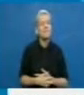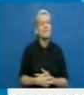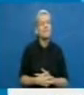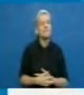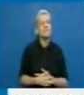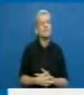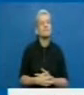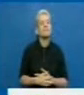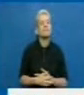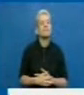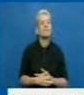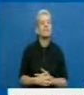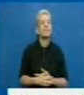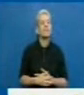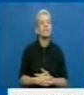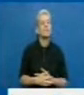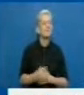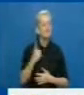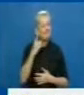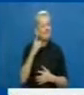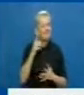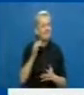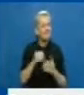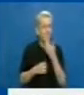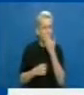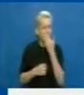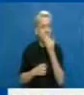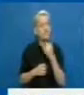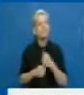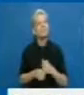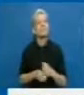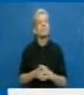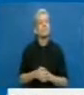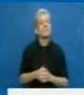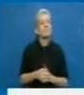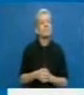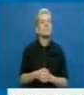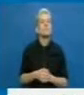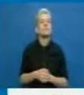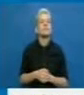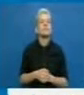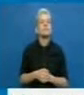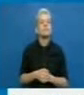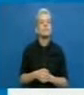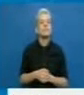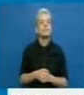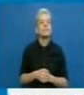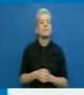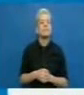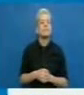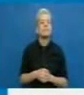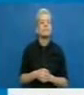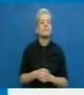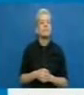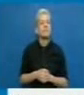y un desarrollo más armónico de la República Argentina. Para eso tenemos que aplicar elementos de esquema distributivo